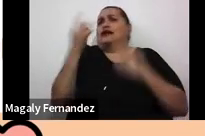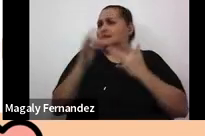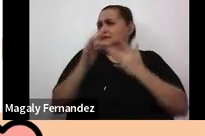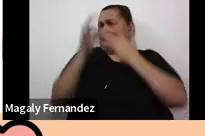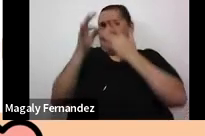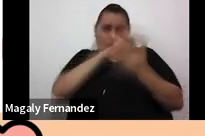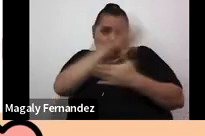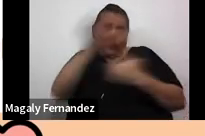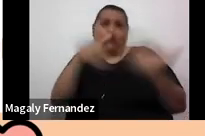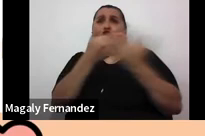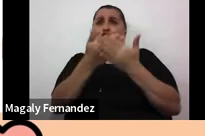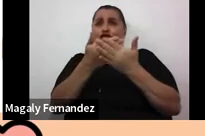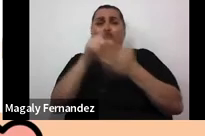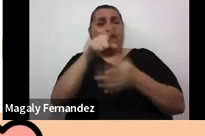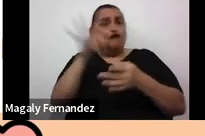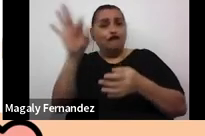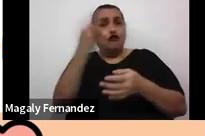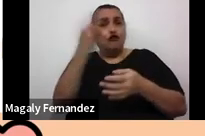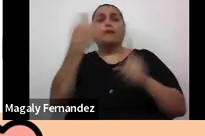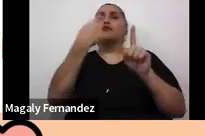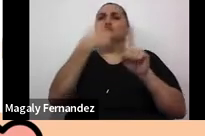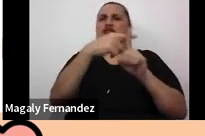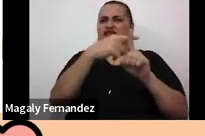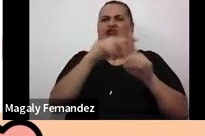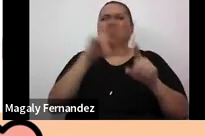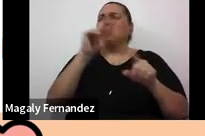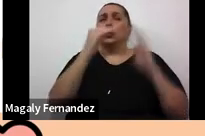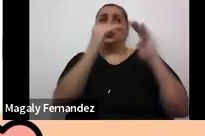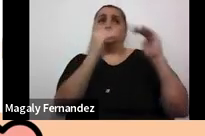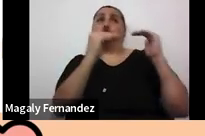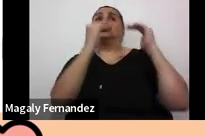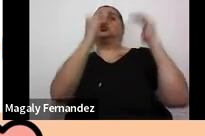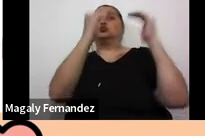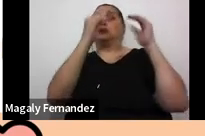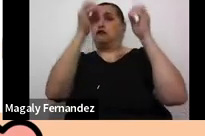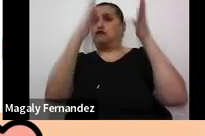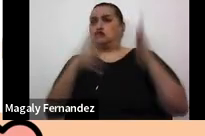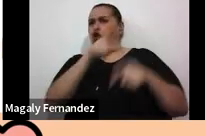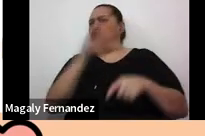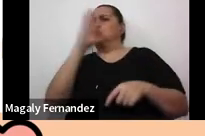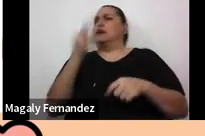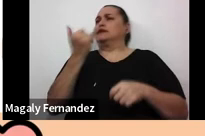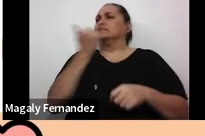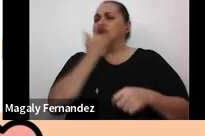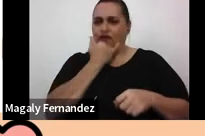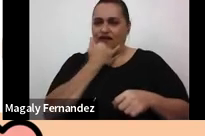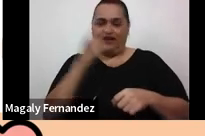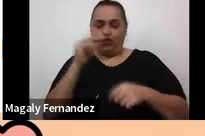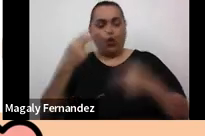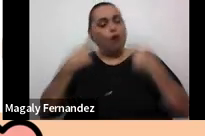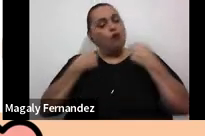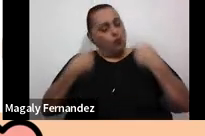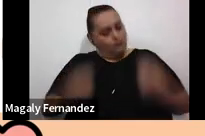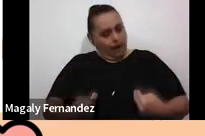esa es una una forma positiva no no como el súper profesor que todo lo sabe que nunca se equivoca sino como un ser humano más